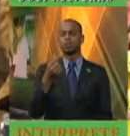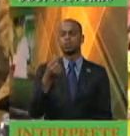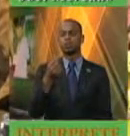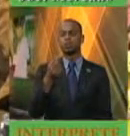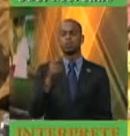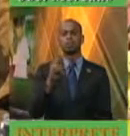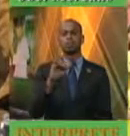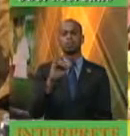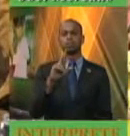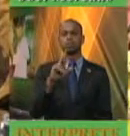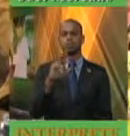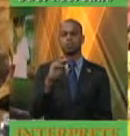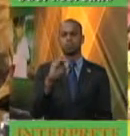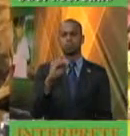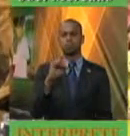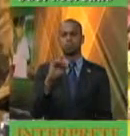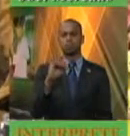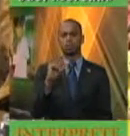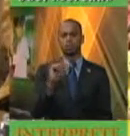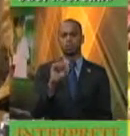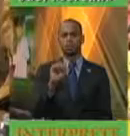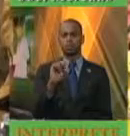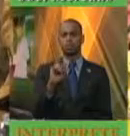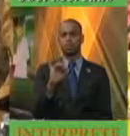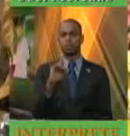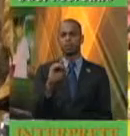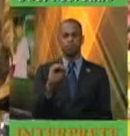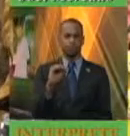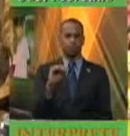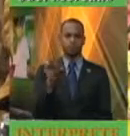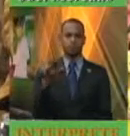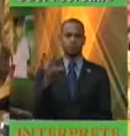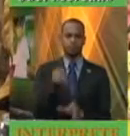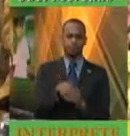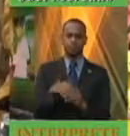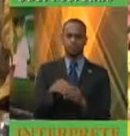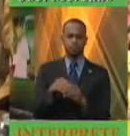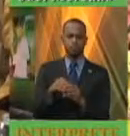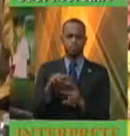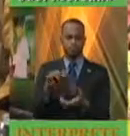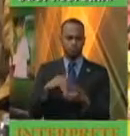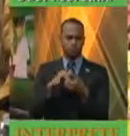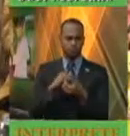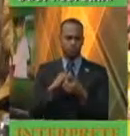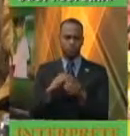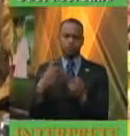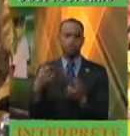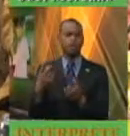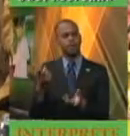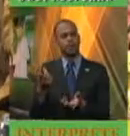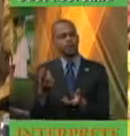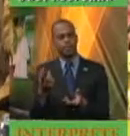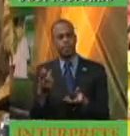inclusión educativa del CONADIS también, a quien ustedes conocen,